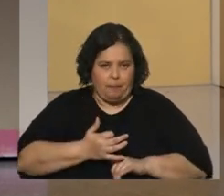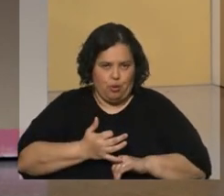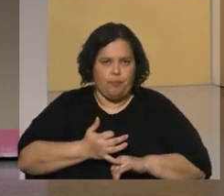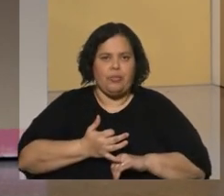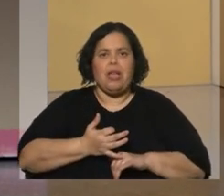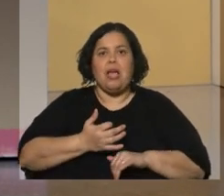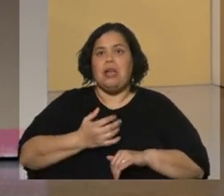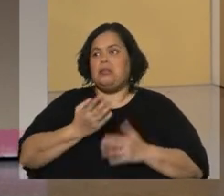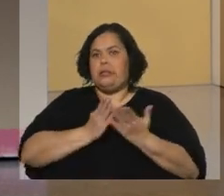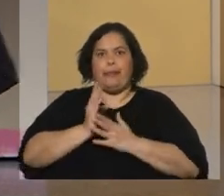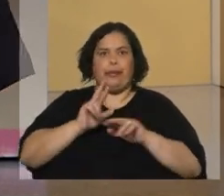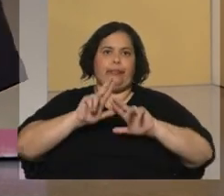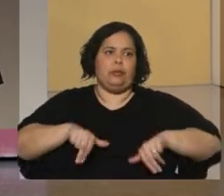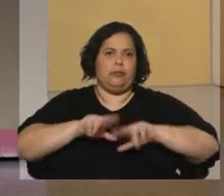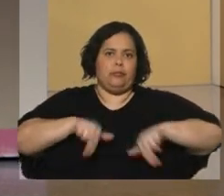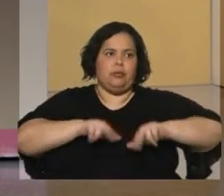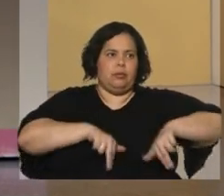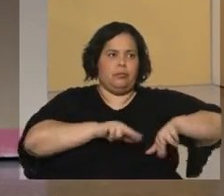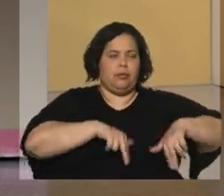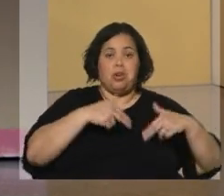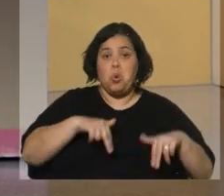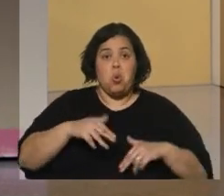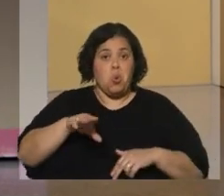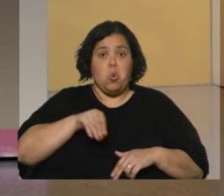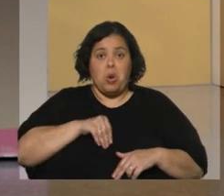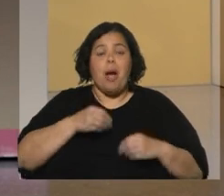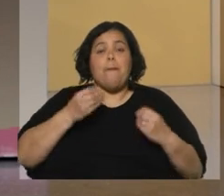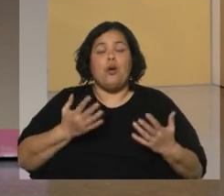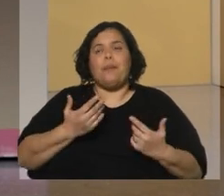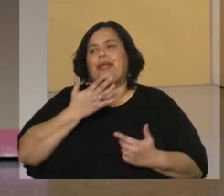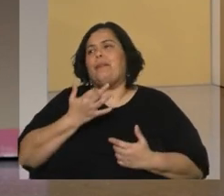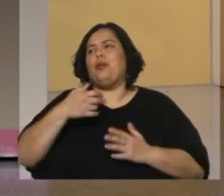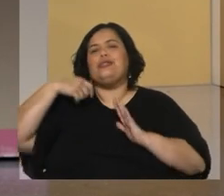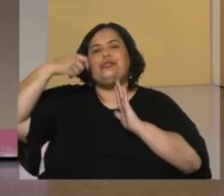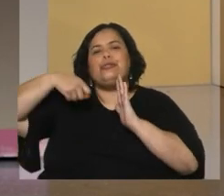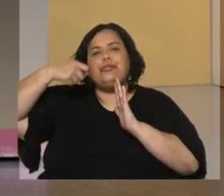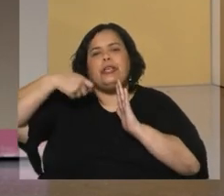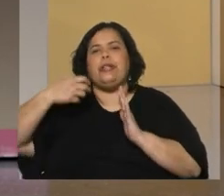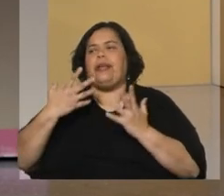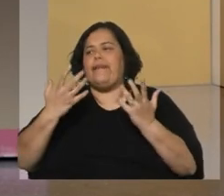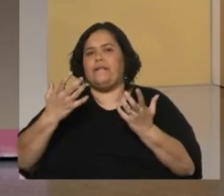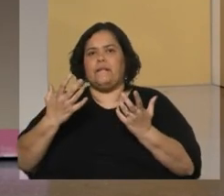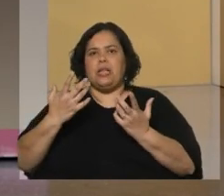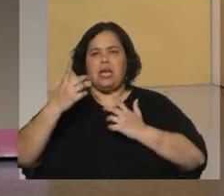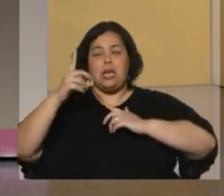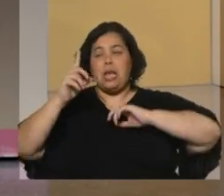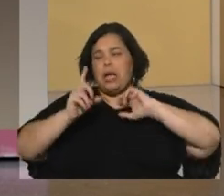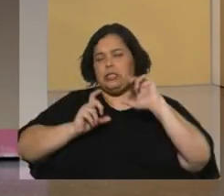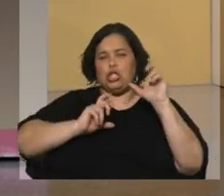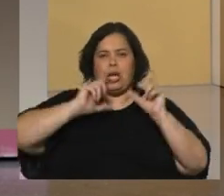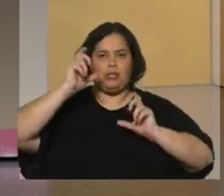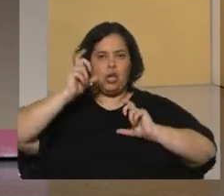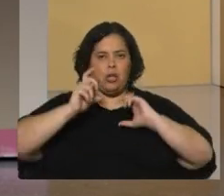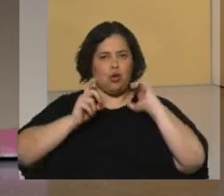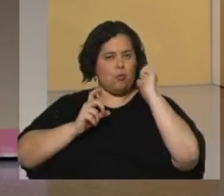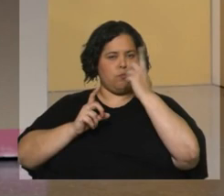en todos me bochaban Pero porque Claro vos haces querés hacer algo de cine o algo como más chiquitito y la gestualidad acá viste y